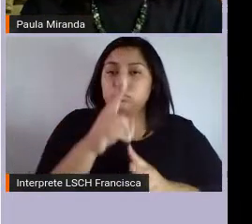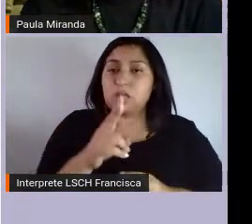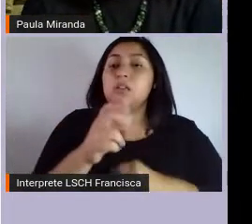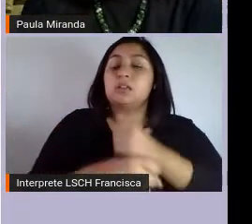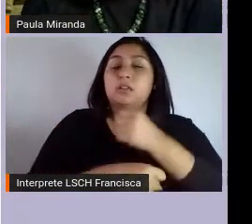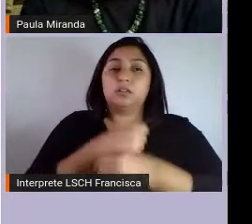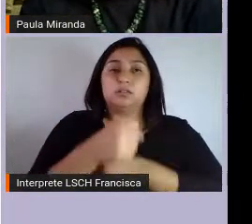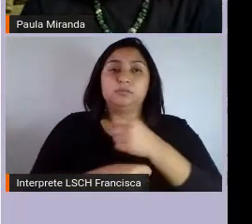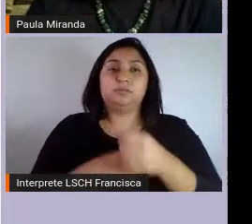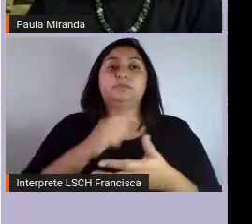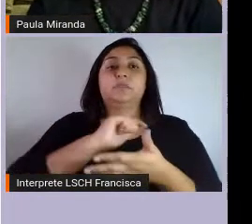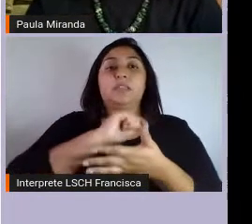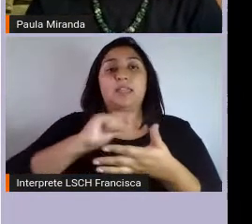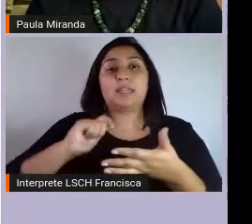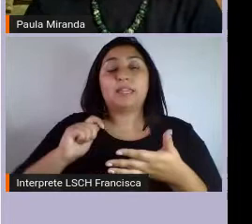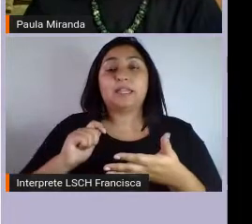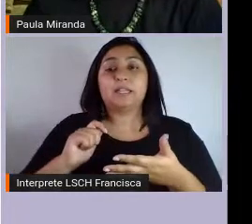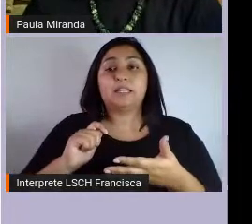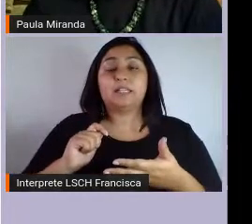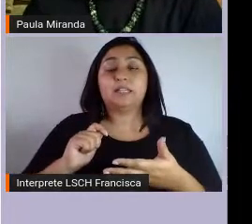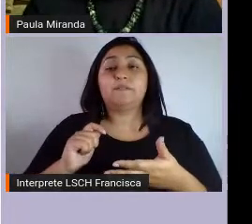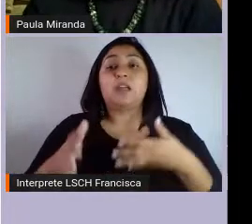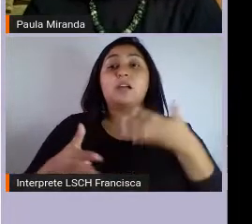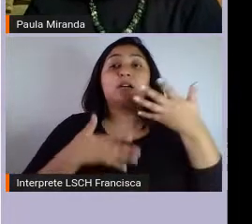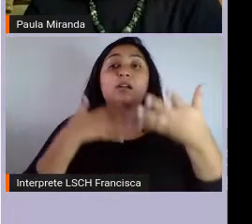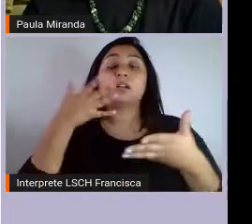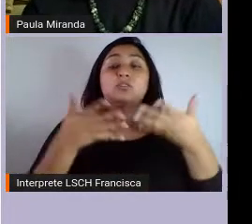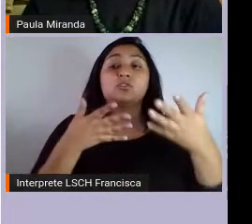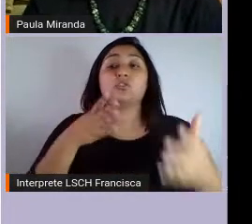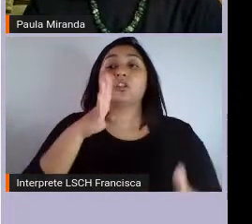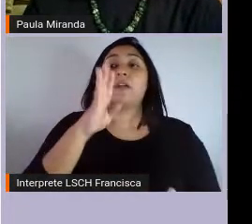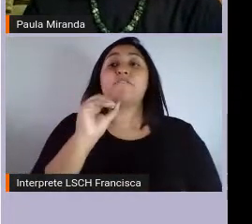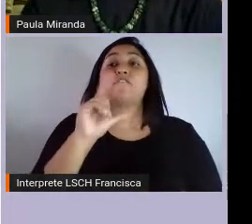Escribe un bolero, la primera canción original de Violeta Parra es un bolero,